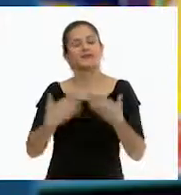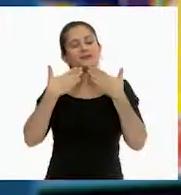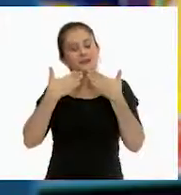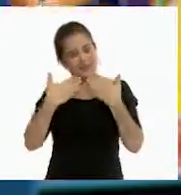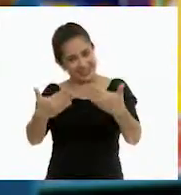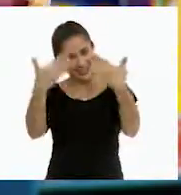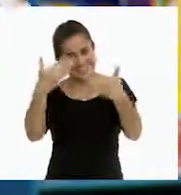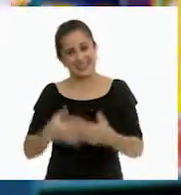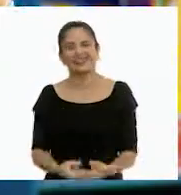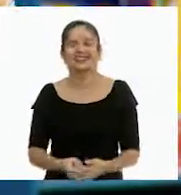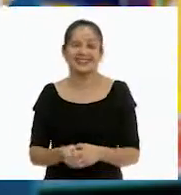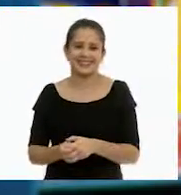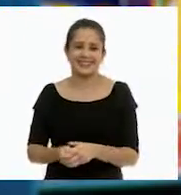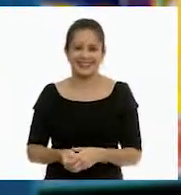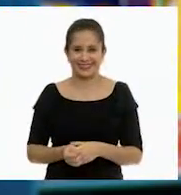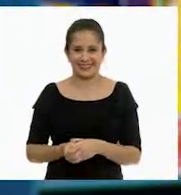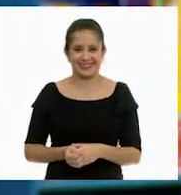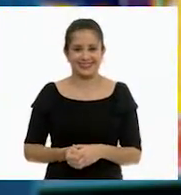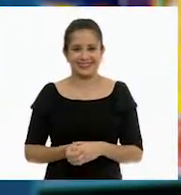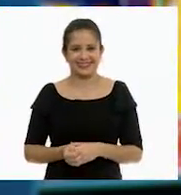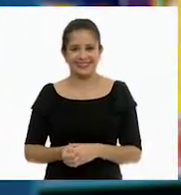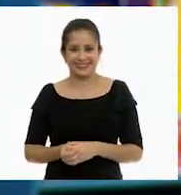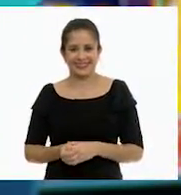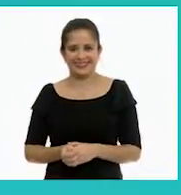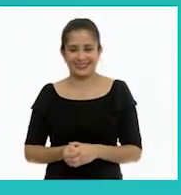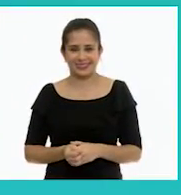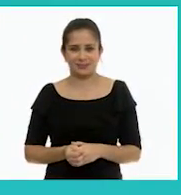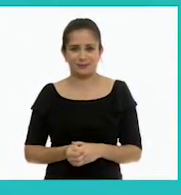¡Muy bien!